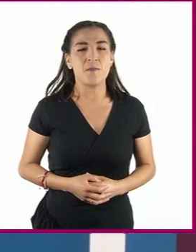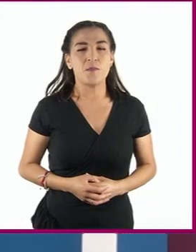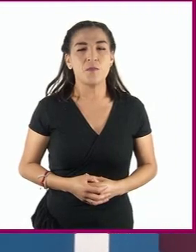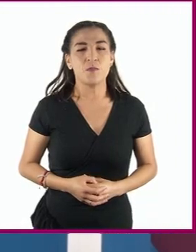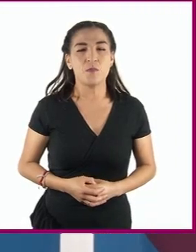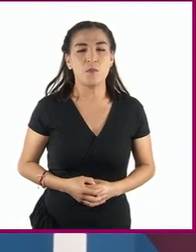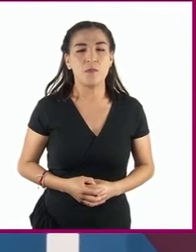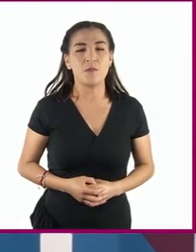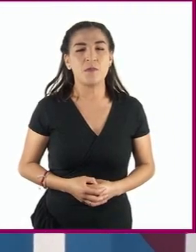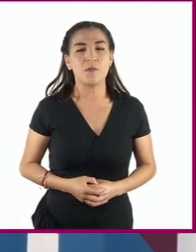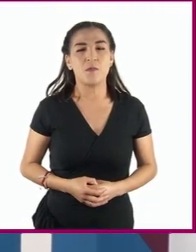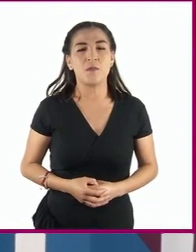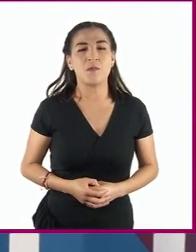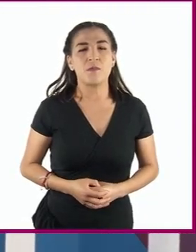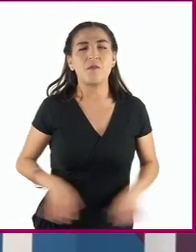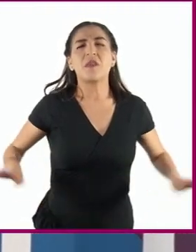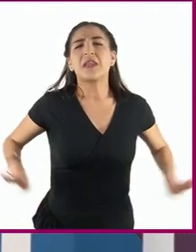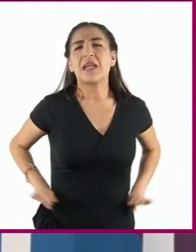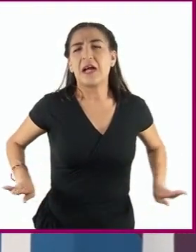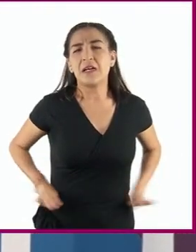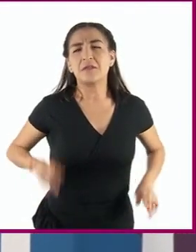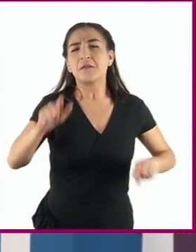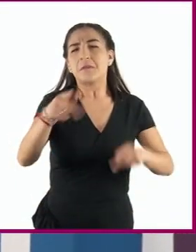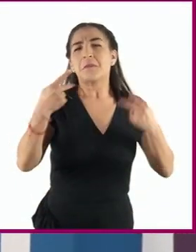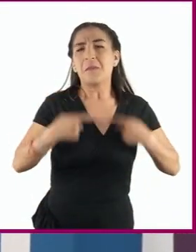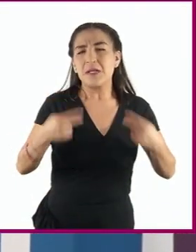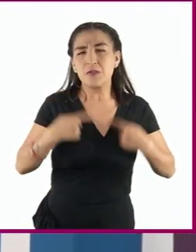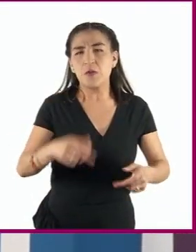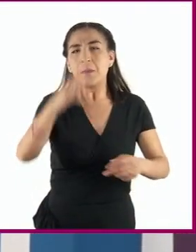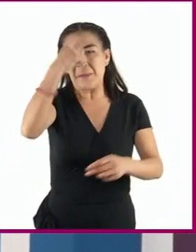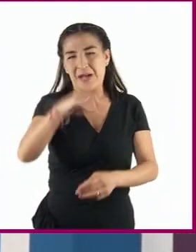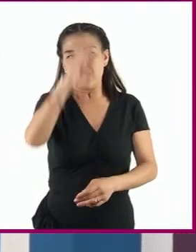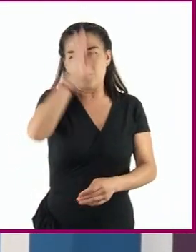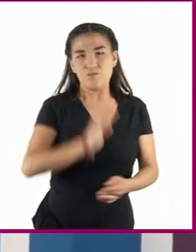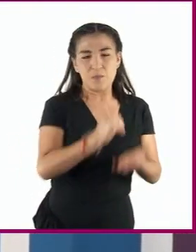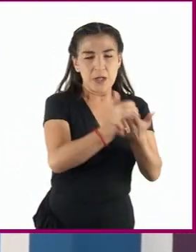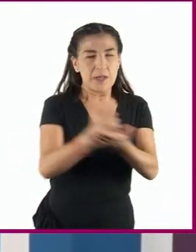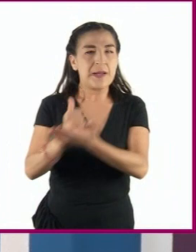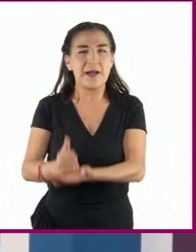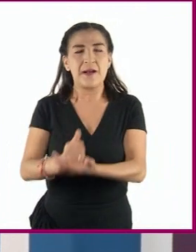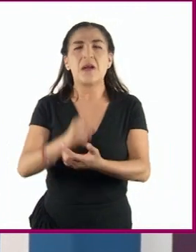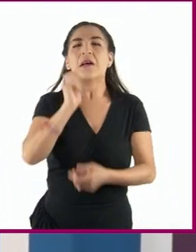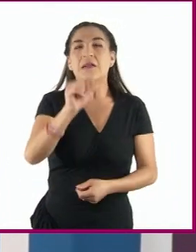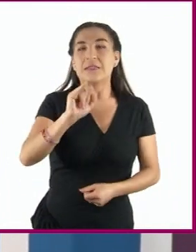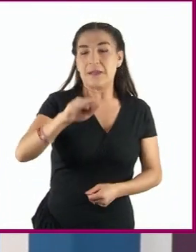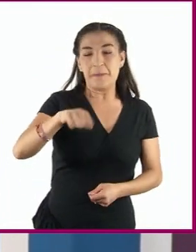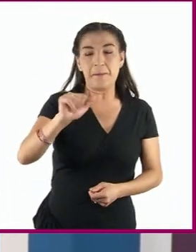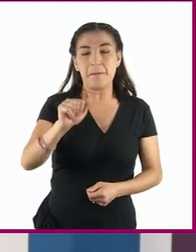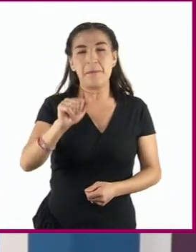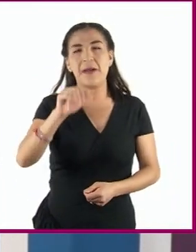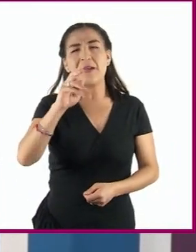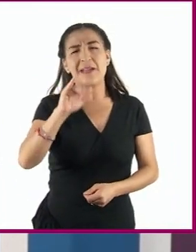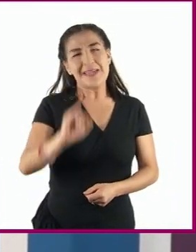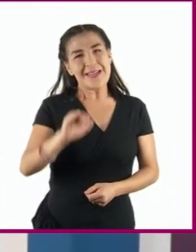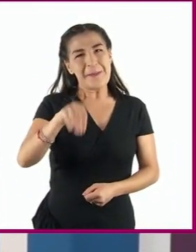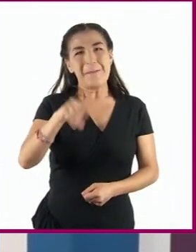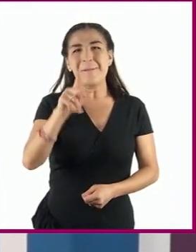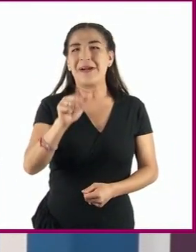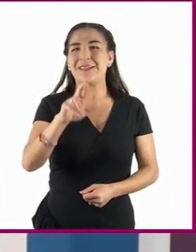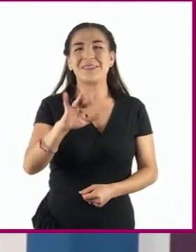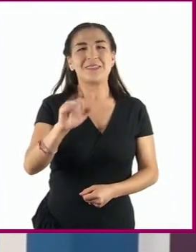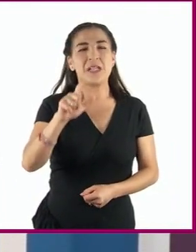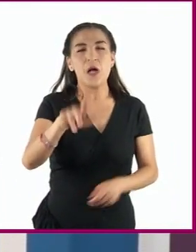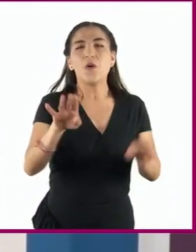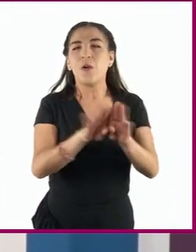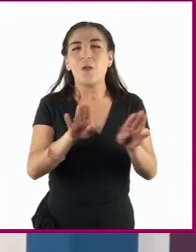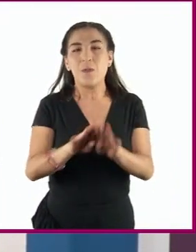Características del mediador. ¿Cómo debe ser? Imparcial, es decir, que no esté a favor de nadie ni tenga preferencias.